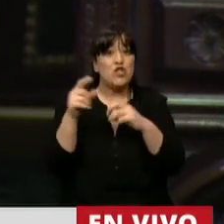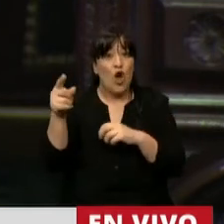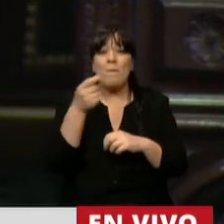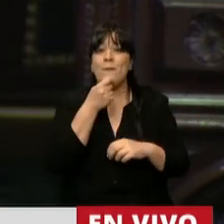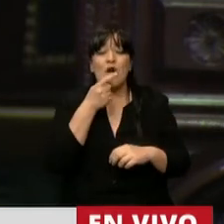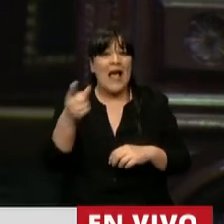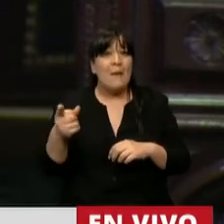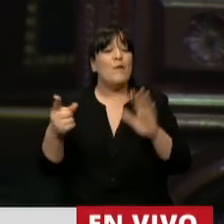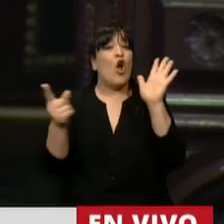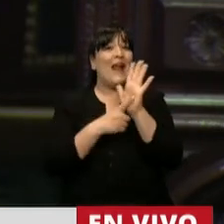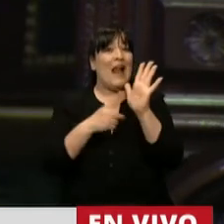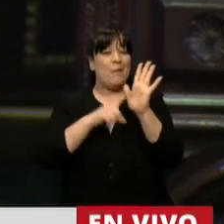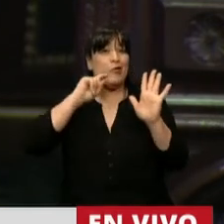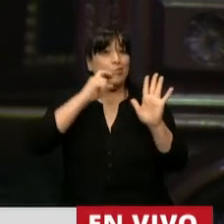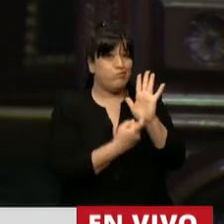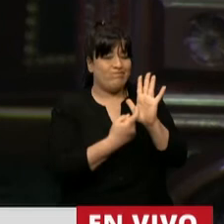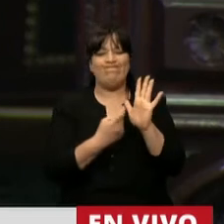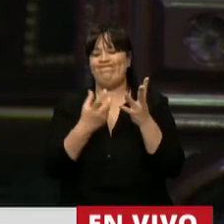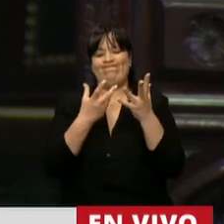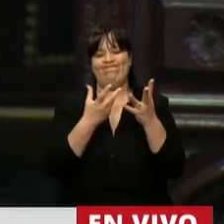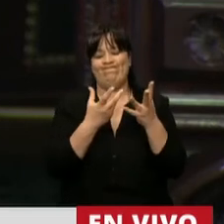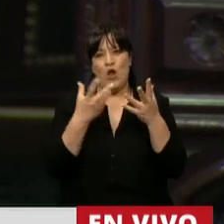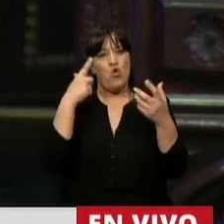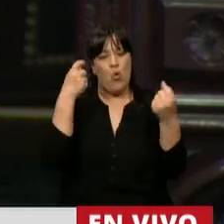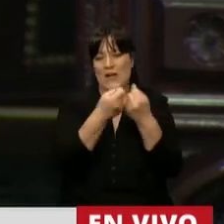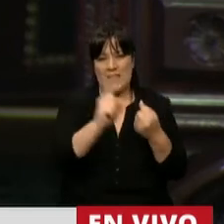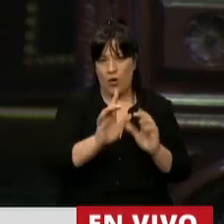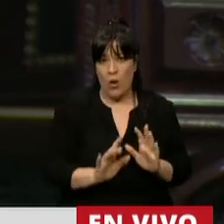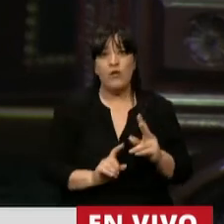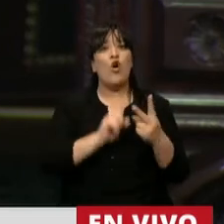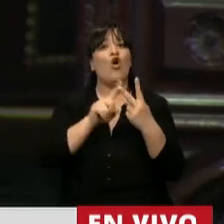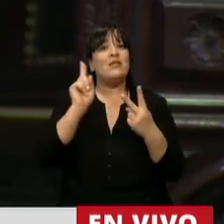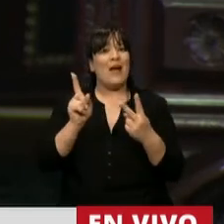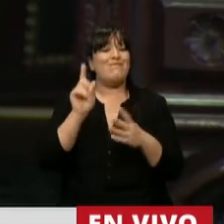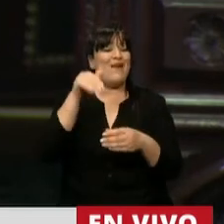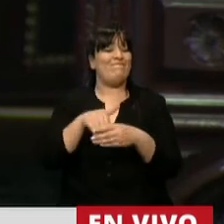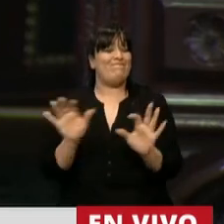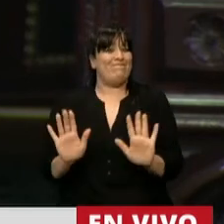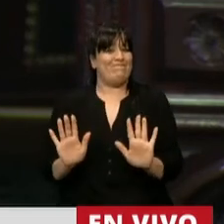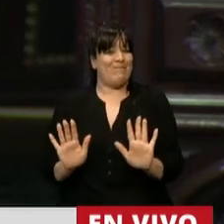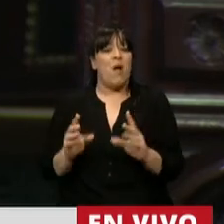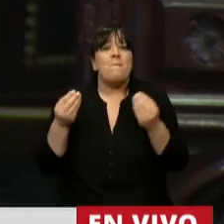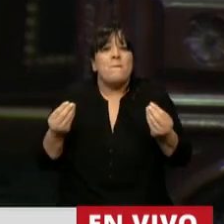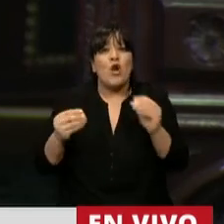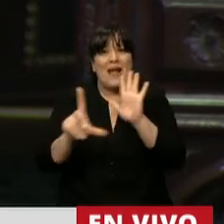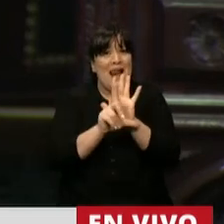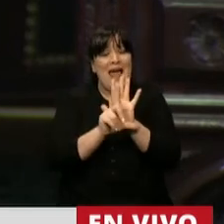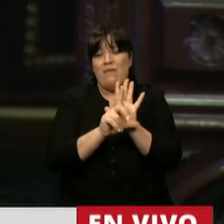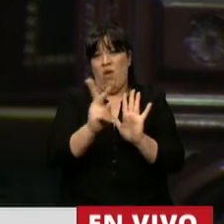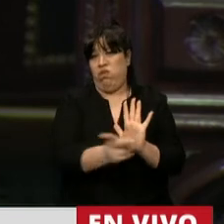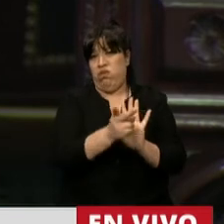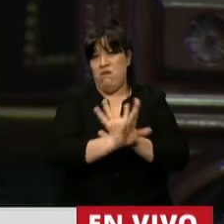no están bajo el reglamento que corresponde. Pero también nos vamos a abstener porque entendemos que esta ley es muy